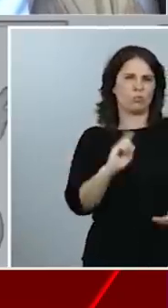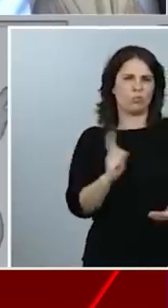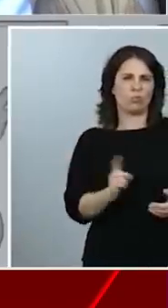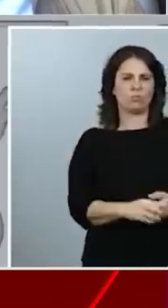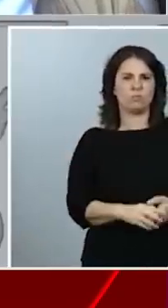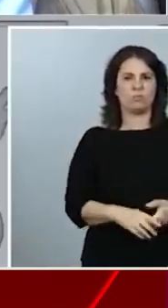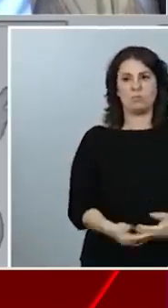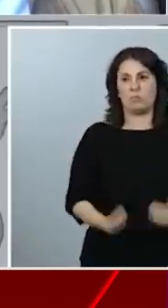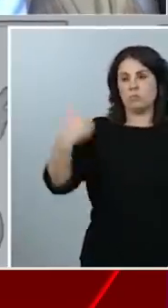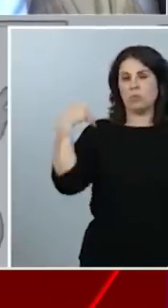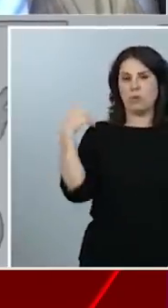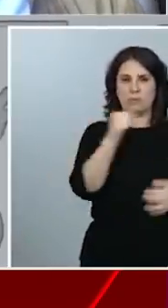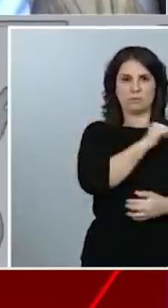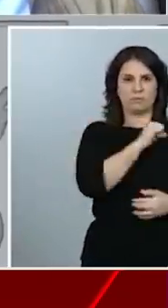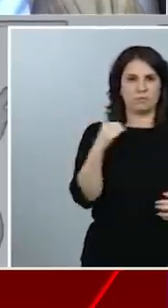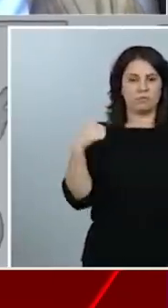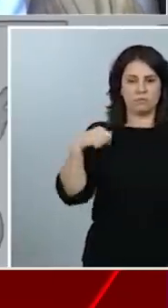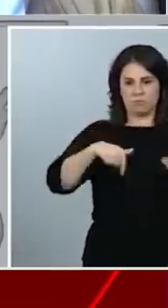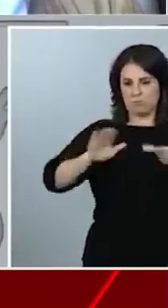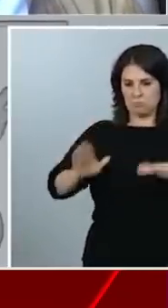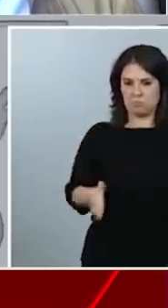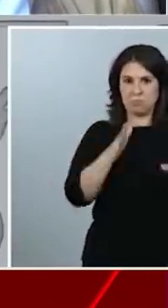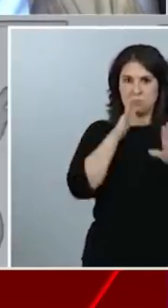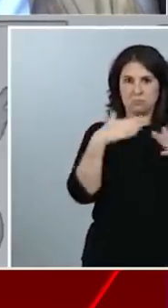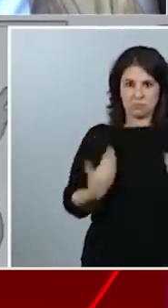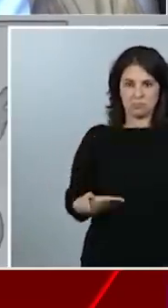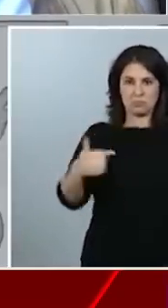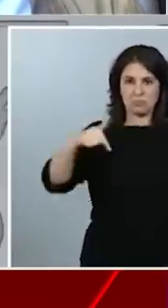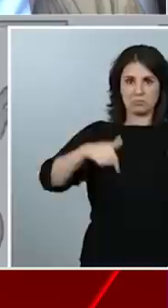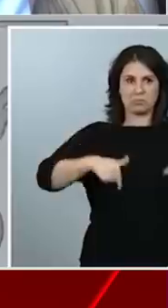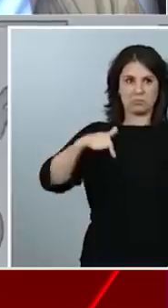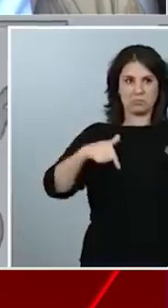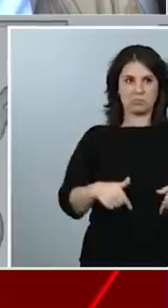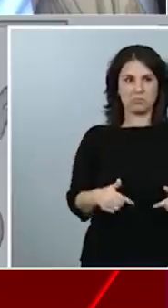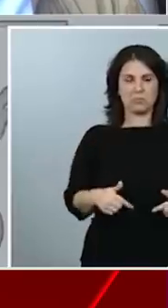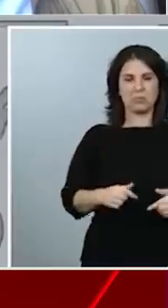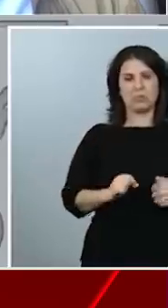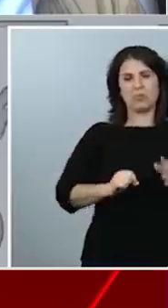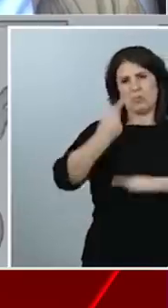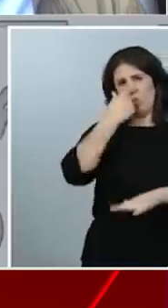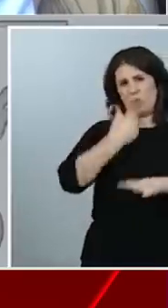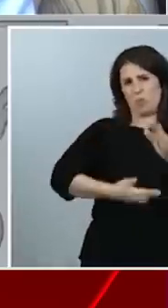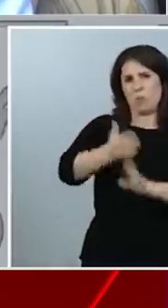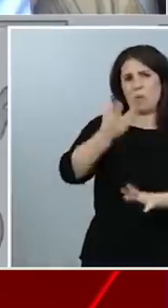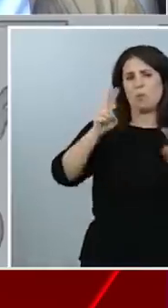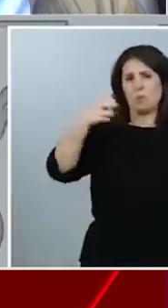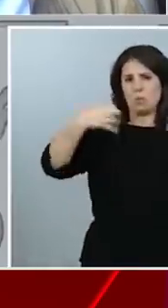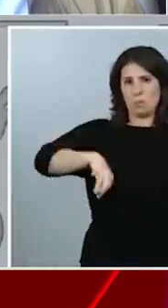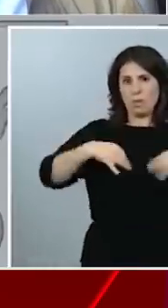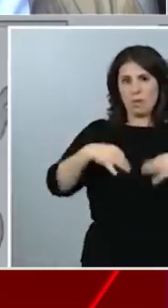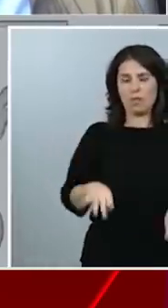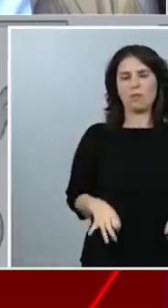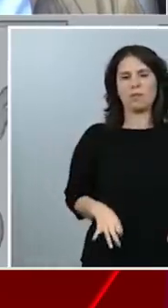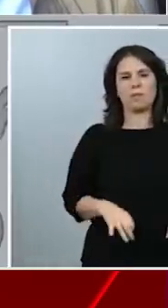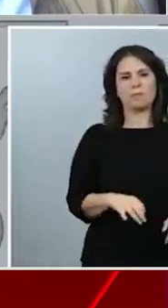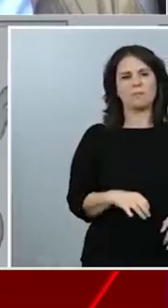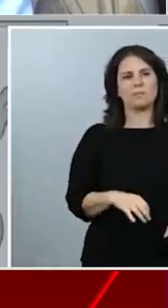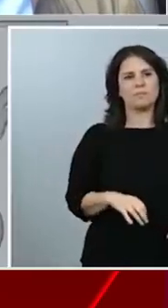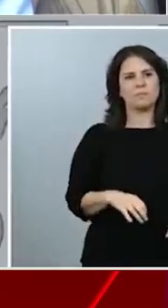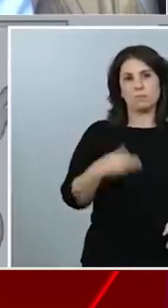municipios. Por otro lado, aquí va a haber lo que se llama una trampa de pobreza,